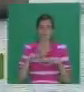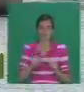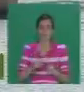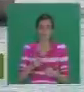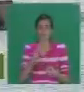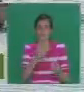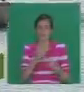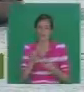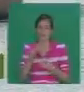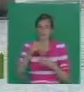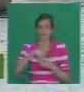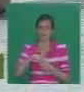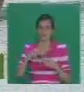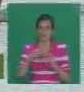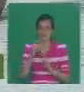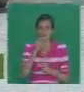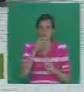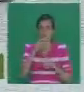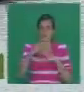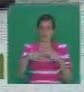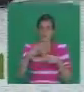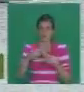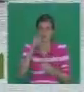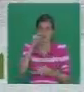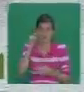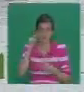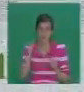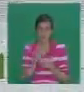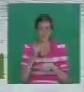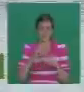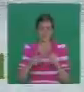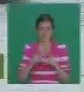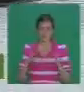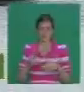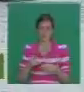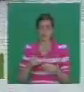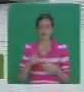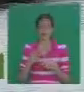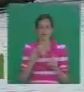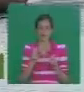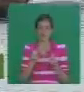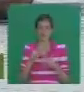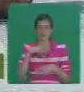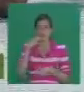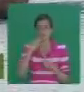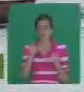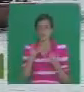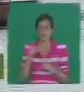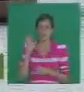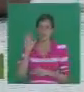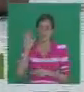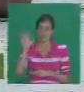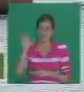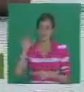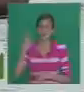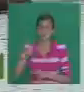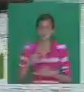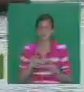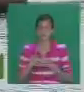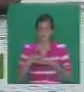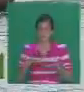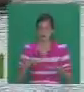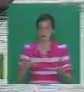la inclusión de todos los pequeños y medianos productores a la economía, en las políticas económicas del país y brindarles